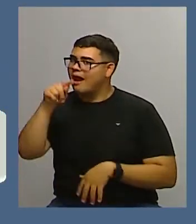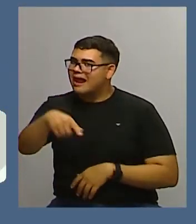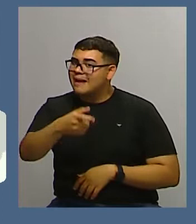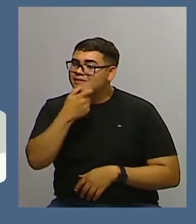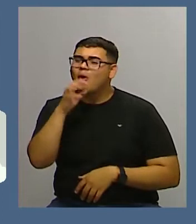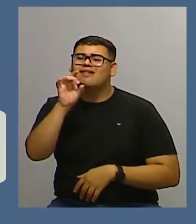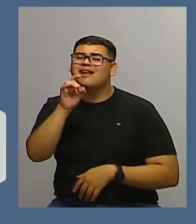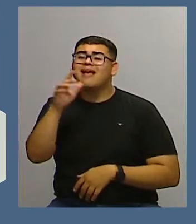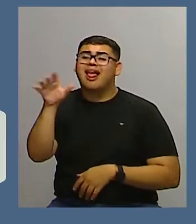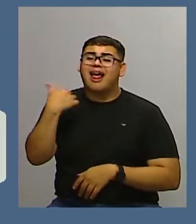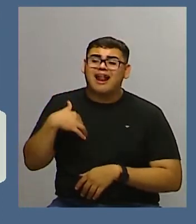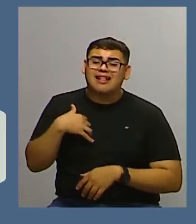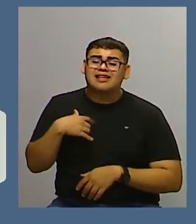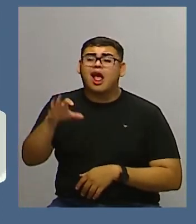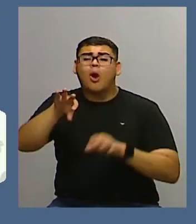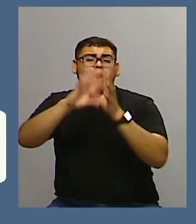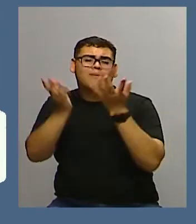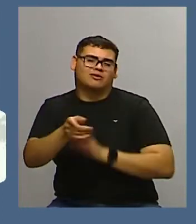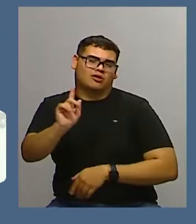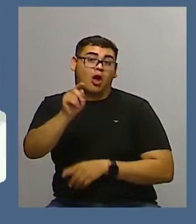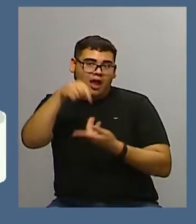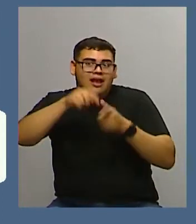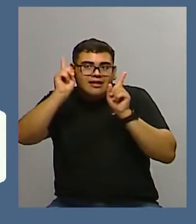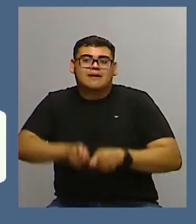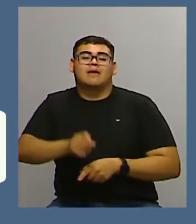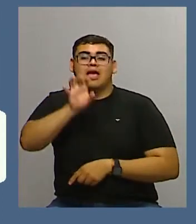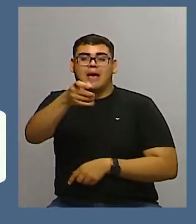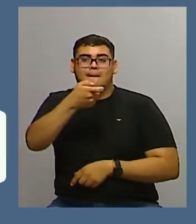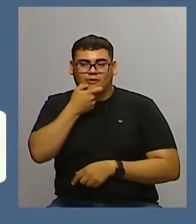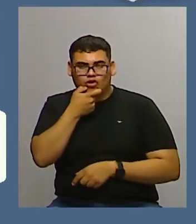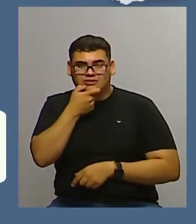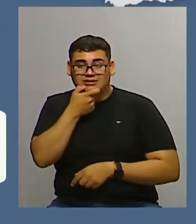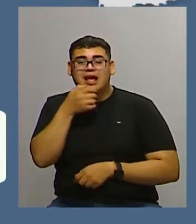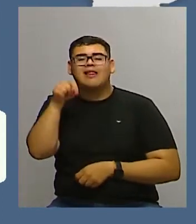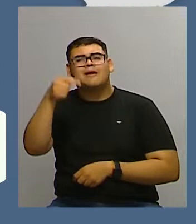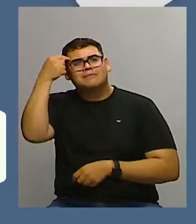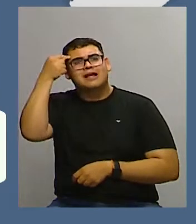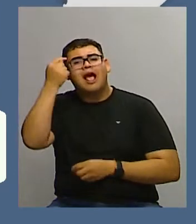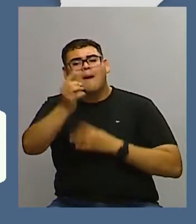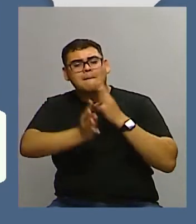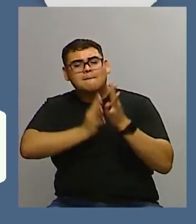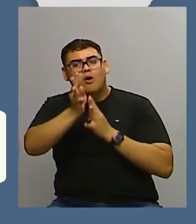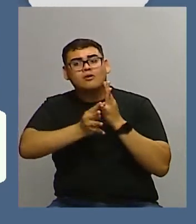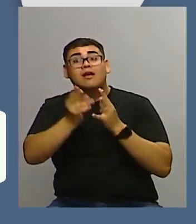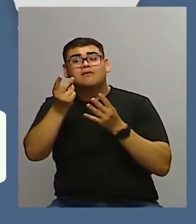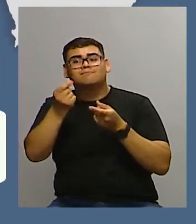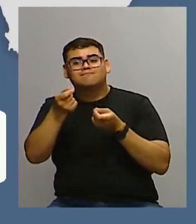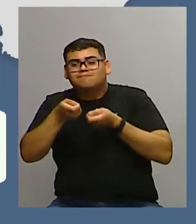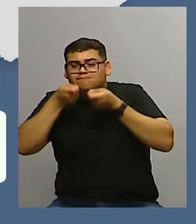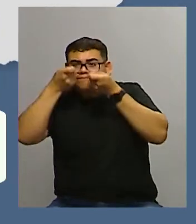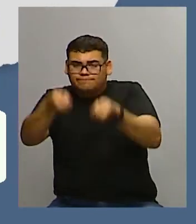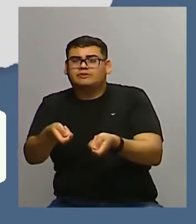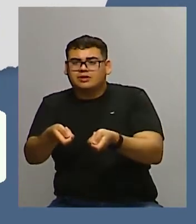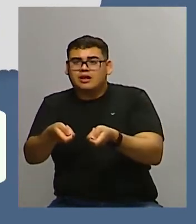solamente en Argentina y en el mundo, sino esto de repensar la matriz productiva. Tenemos que hacer inversiones fuertes en tecnología para hacer